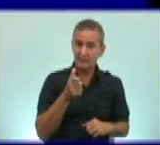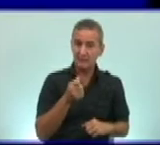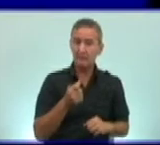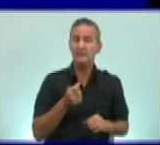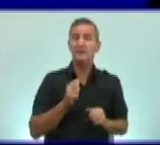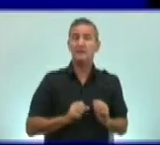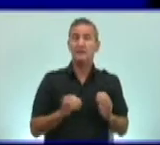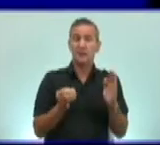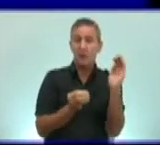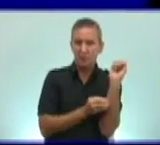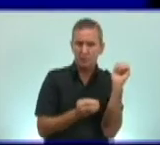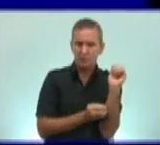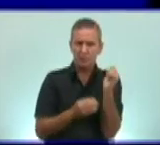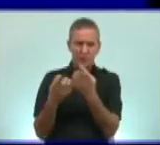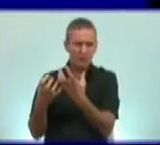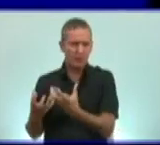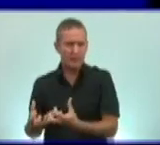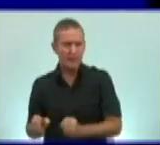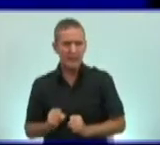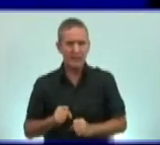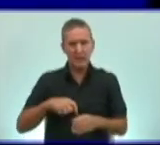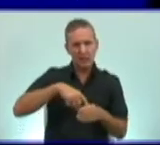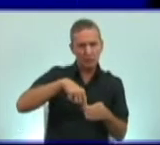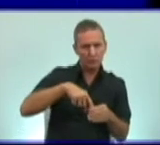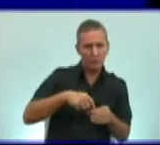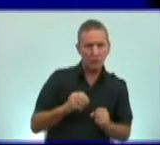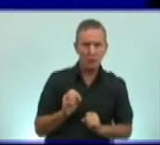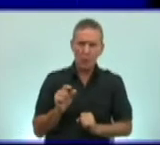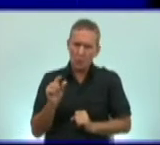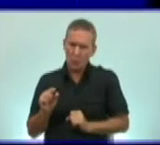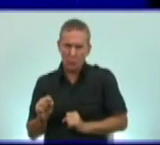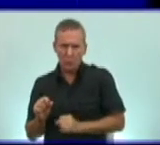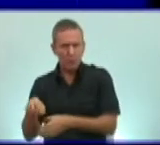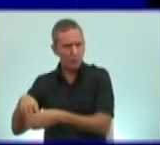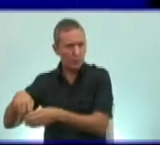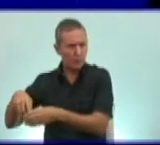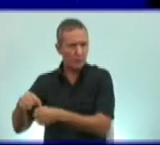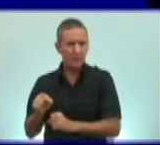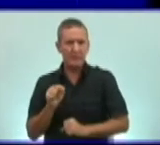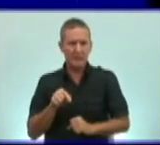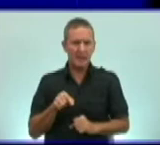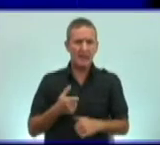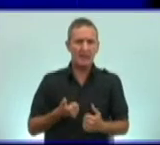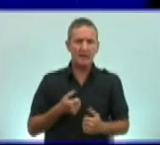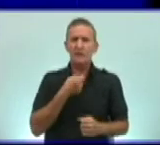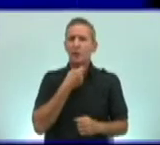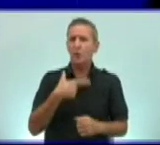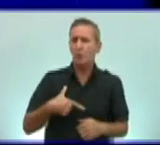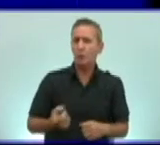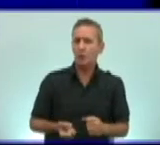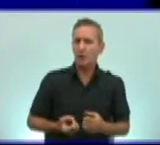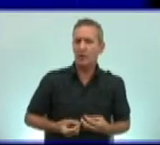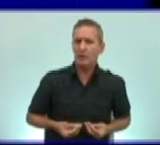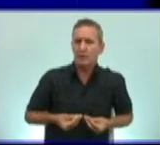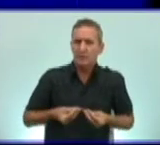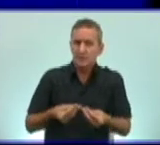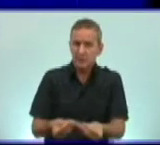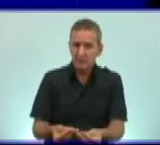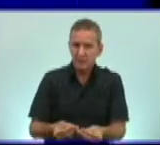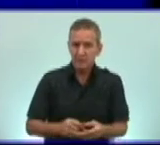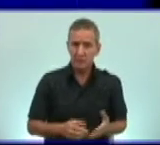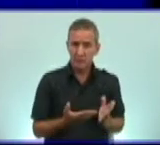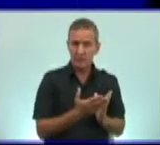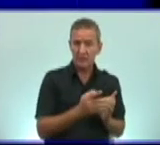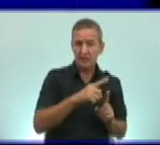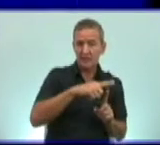electrolitos fuertes o débiles son solubles o poco solubles. Esto es sencillamente un ejemplo que yo les traigo del libro de